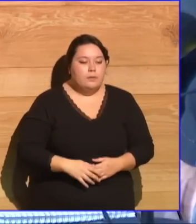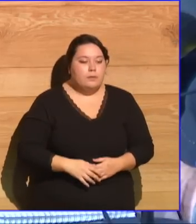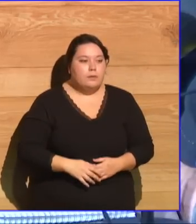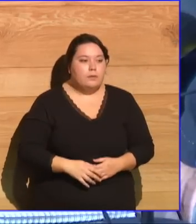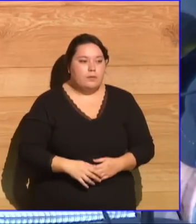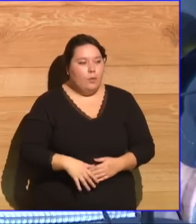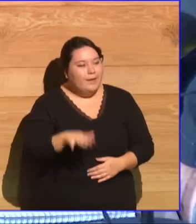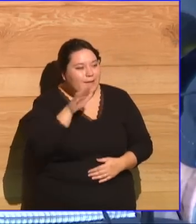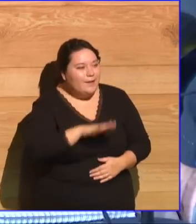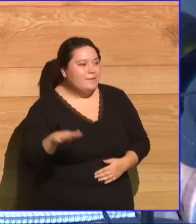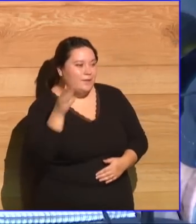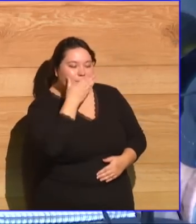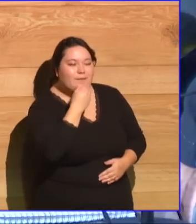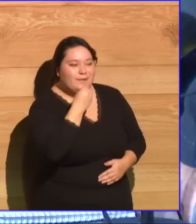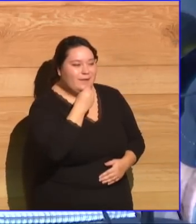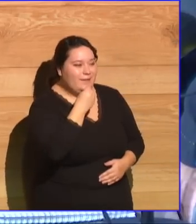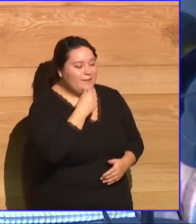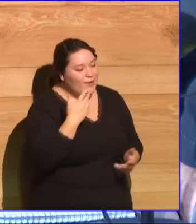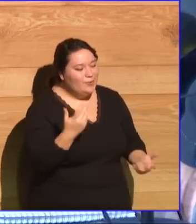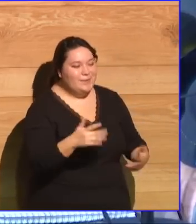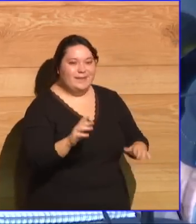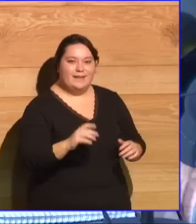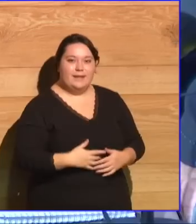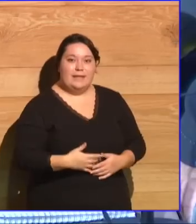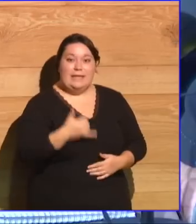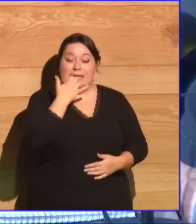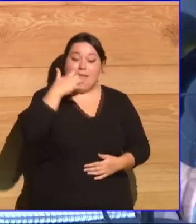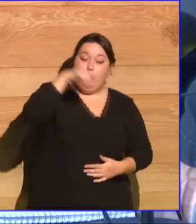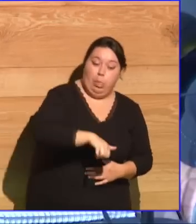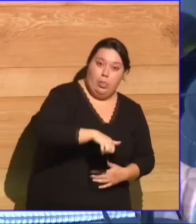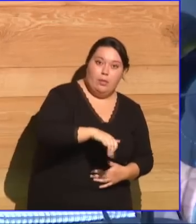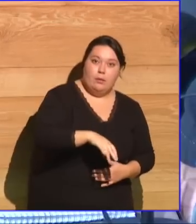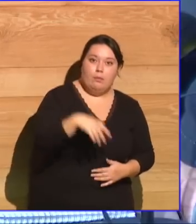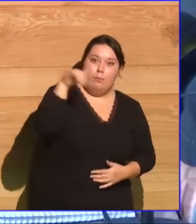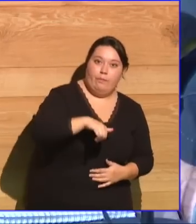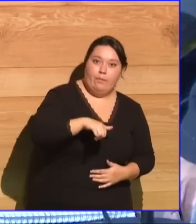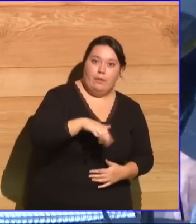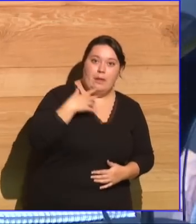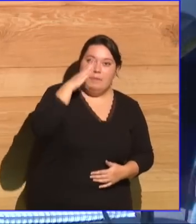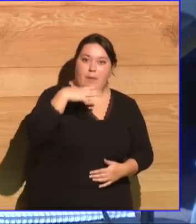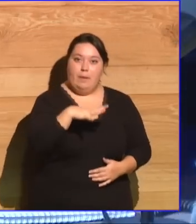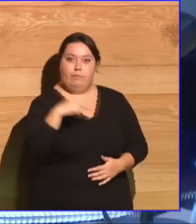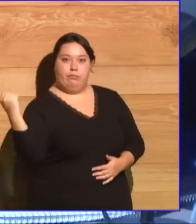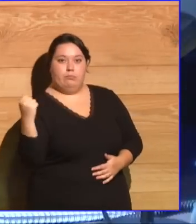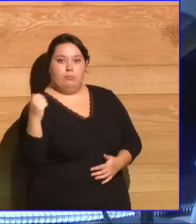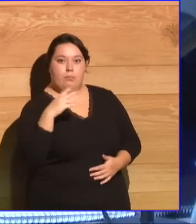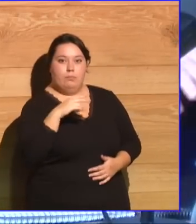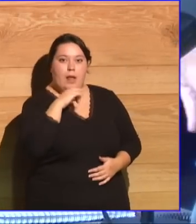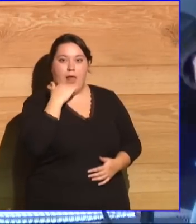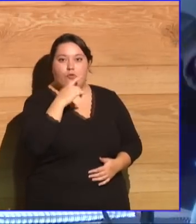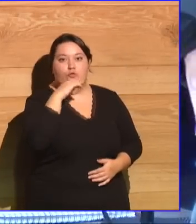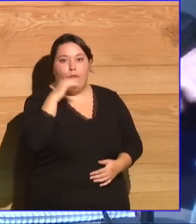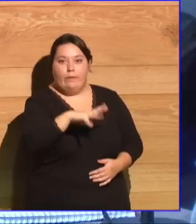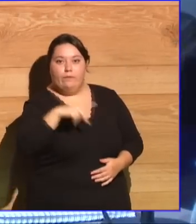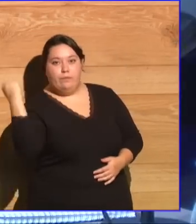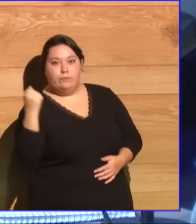Qué infancia tan bonita has tenido, sí. Javier. ¿Y cuando caía lo perdíais? Y si se estrellaba, no lo quitaba mi padre.